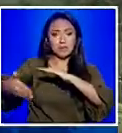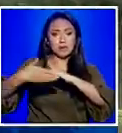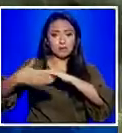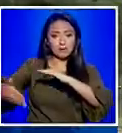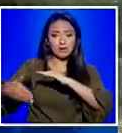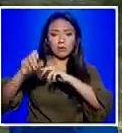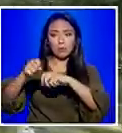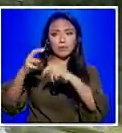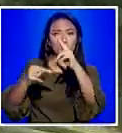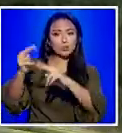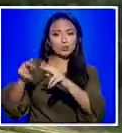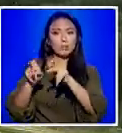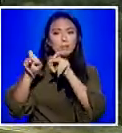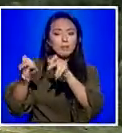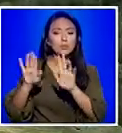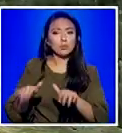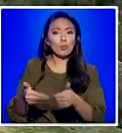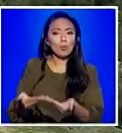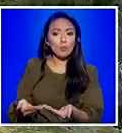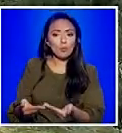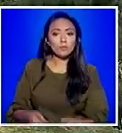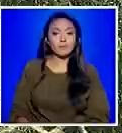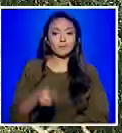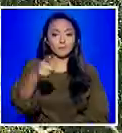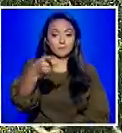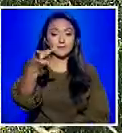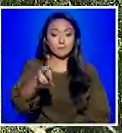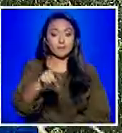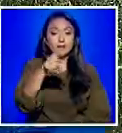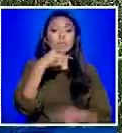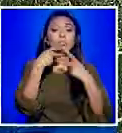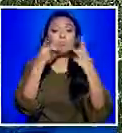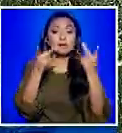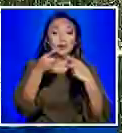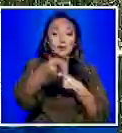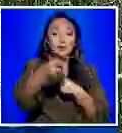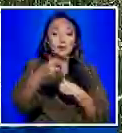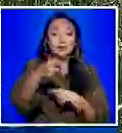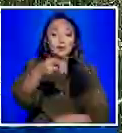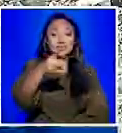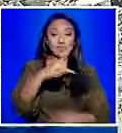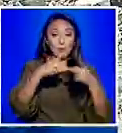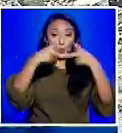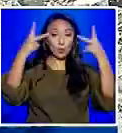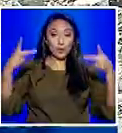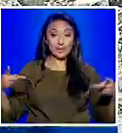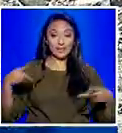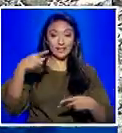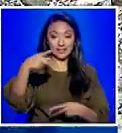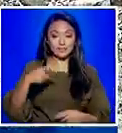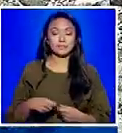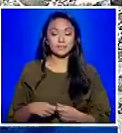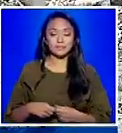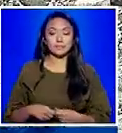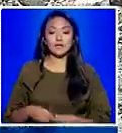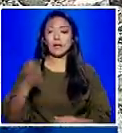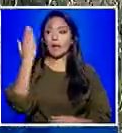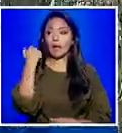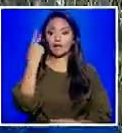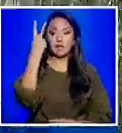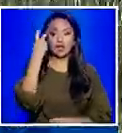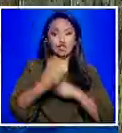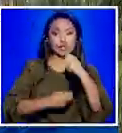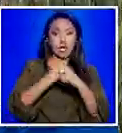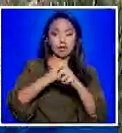al filo de la ladera. El río ha causado estragos incluso a la infraestructura pública, como este puente carrozable. Hace unos 12 años se